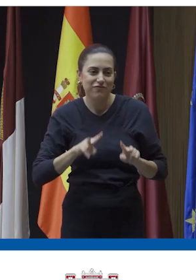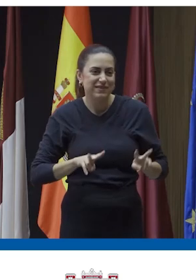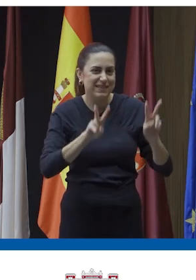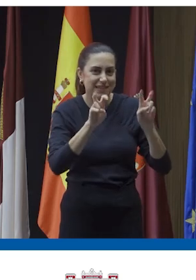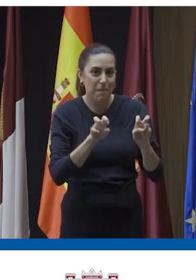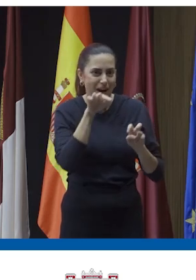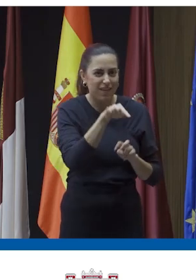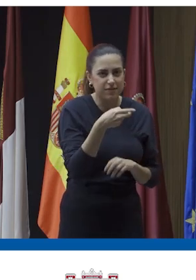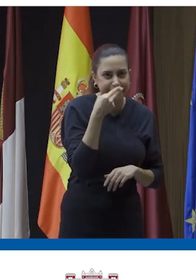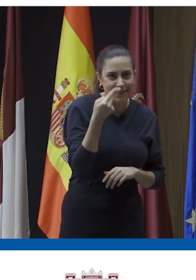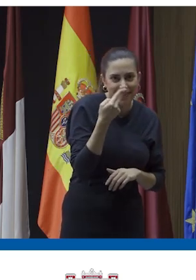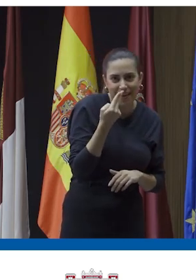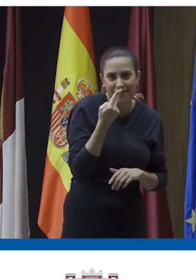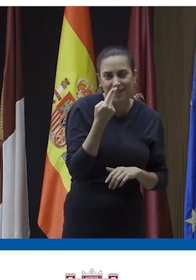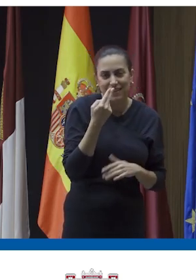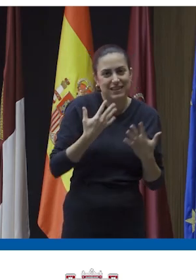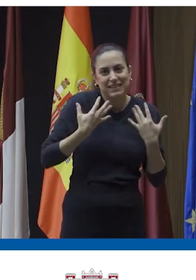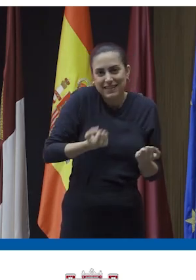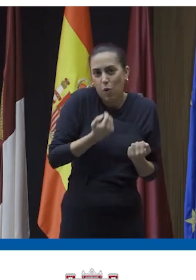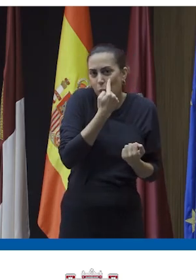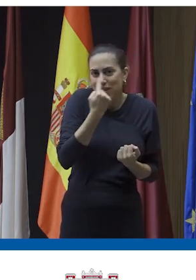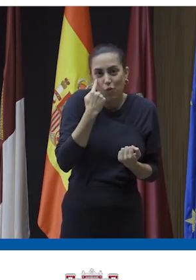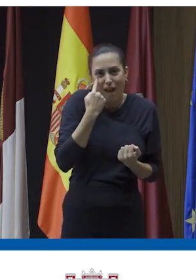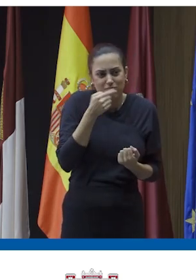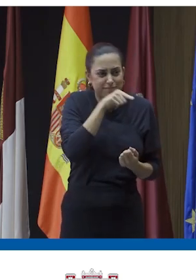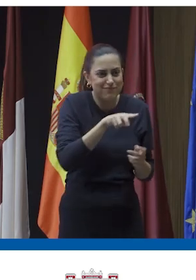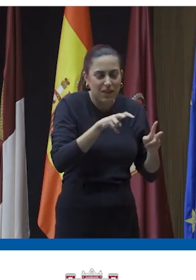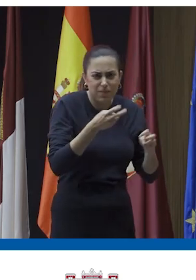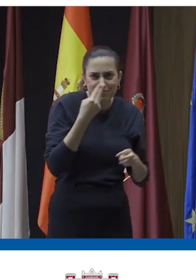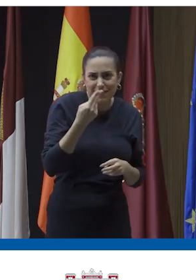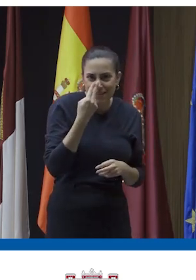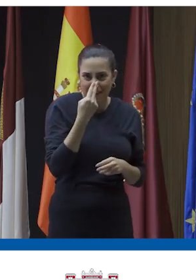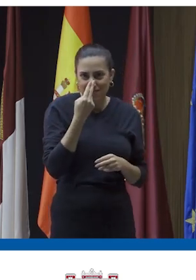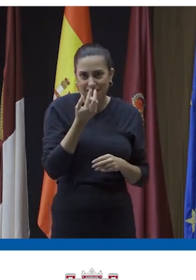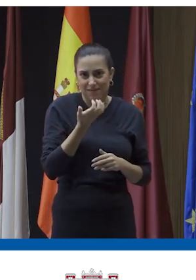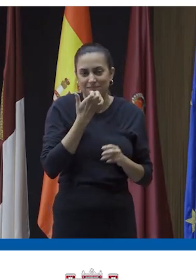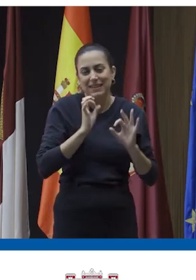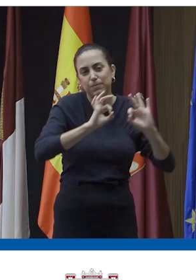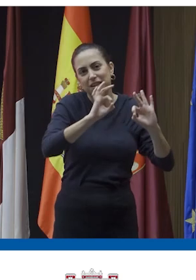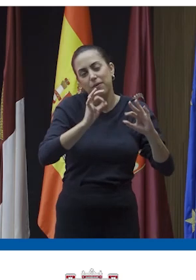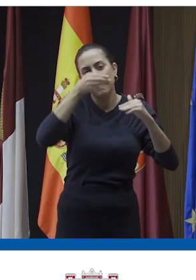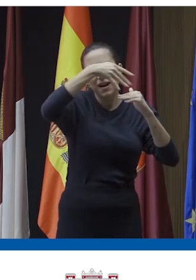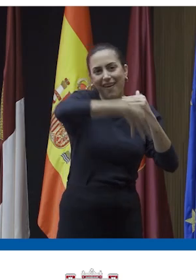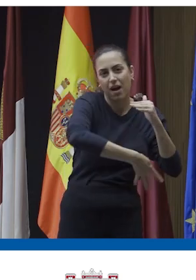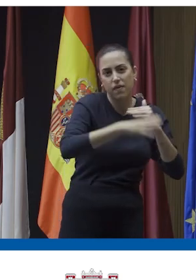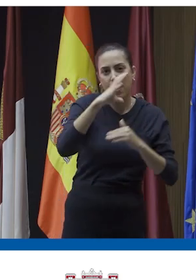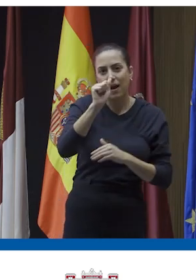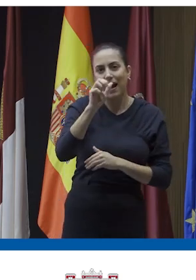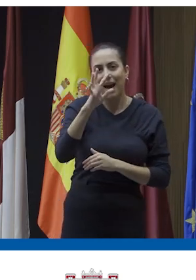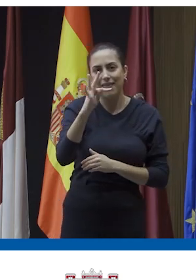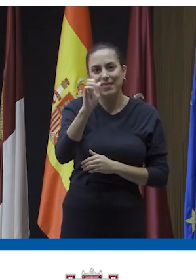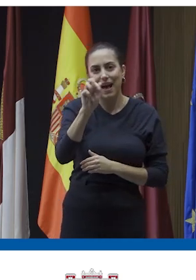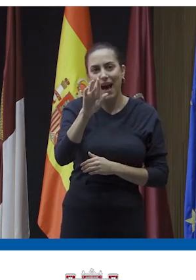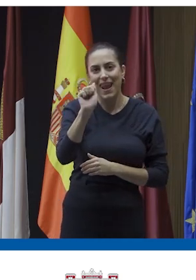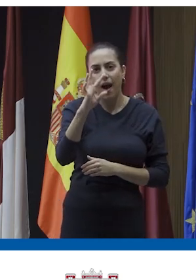interesante como es el de la salud visual, en concreto el de la catarata, porque vamos,